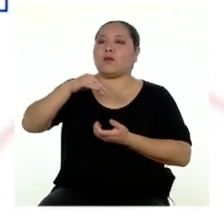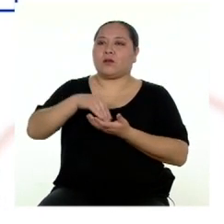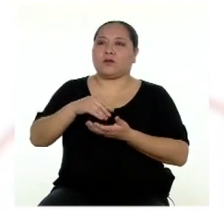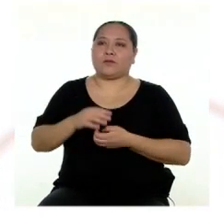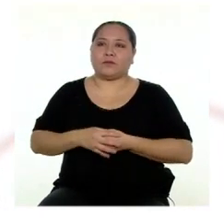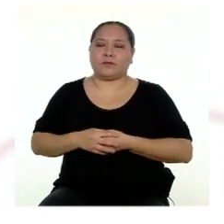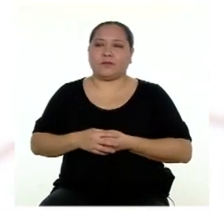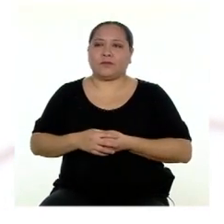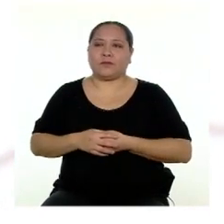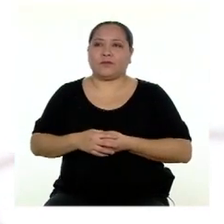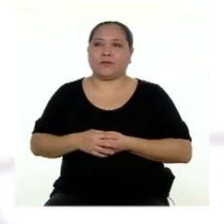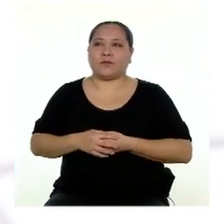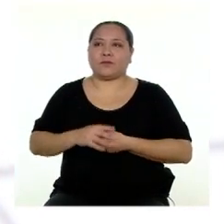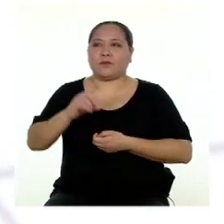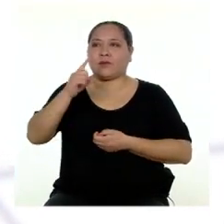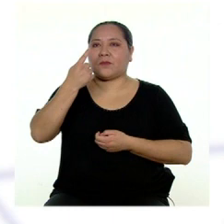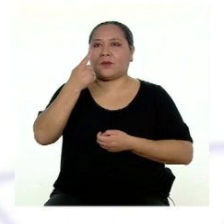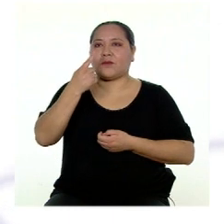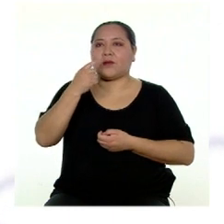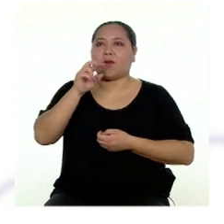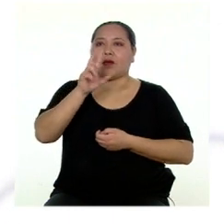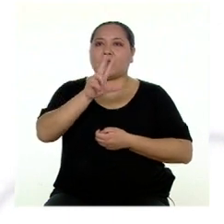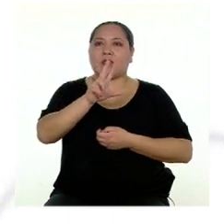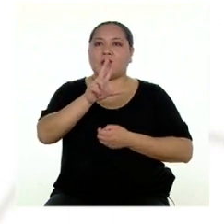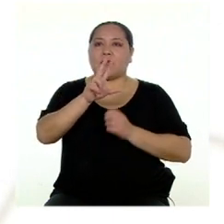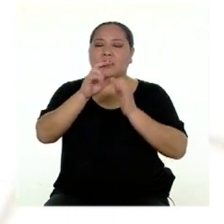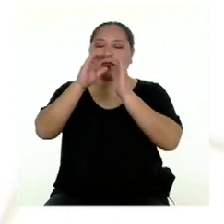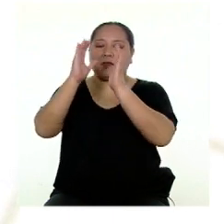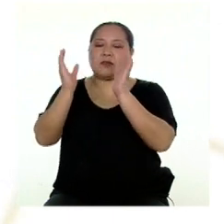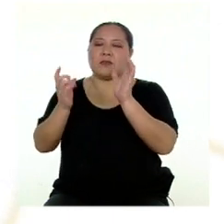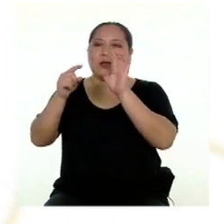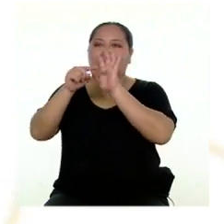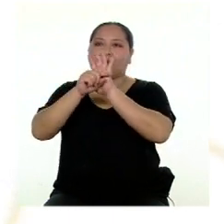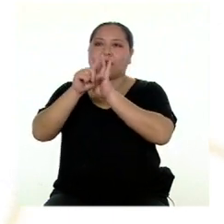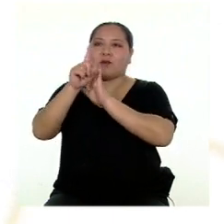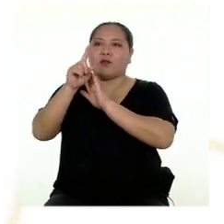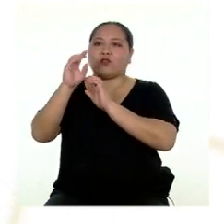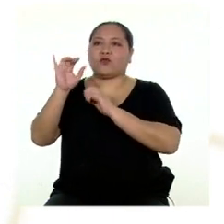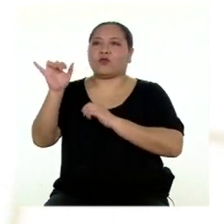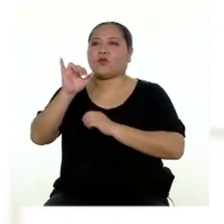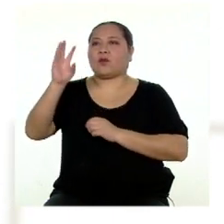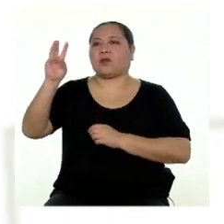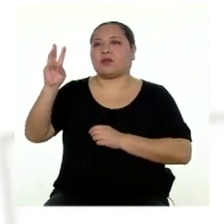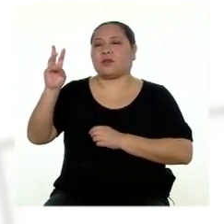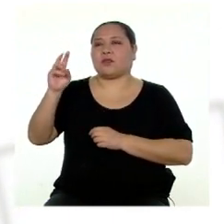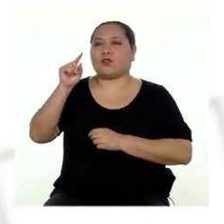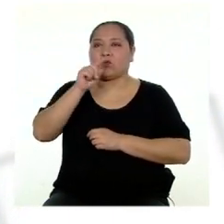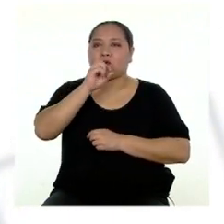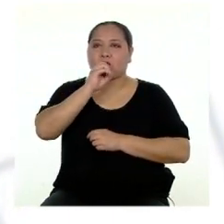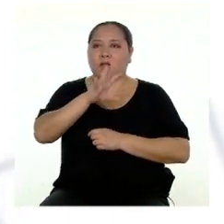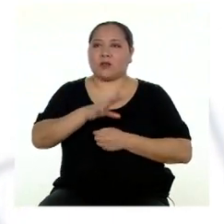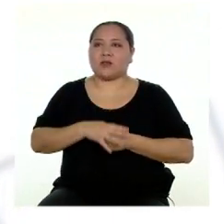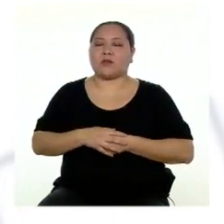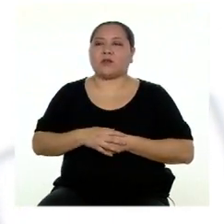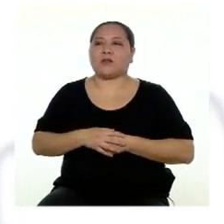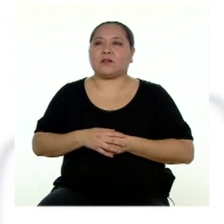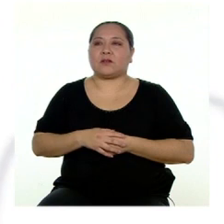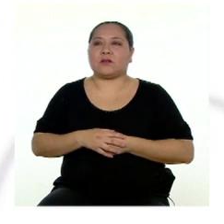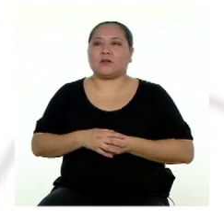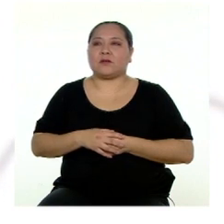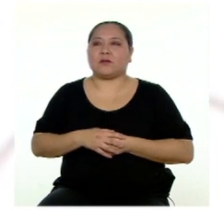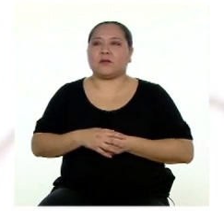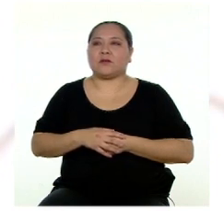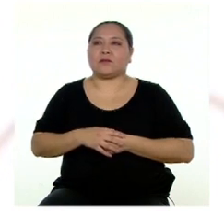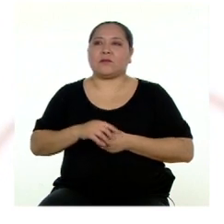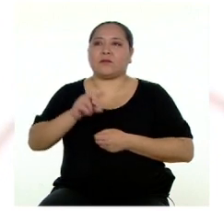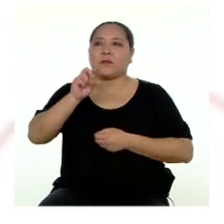comprobarlo. Nuestra primera ecuación es 3 multiplicado por x menos 1 es igual a 6. Y lo que propones es decir simplemente